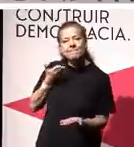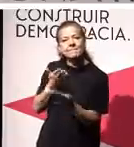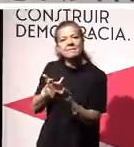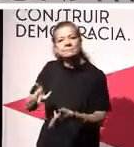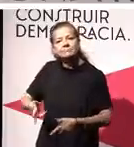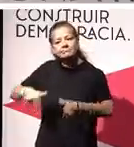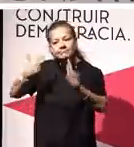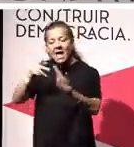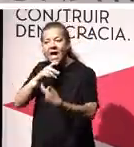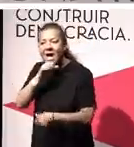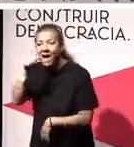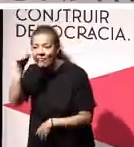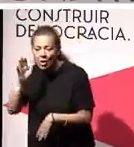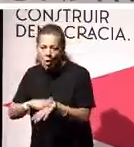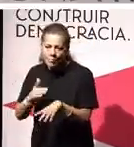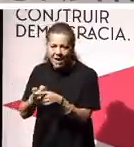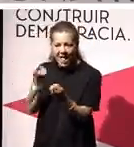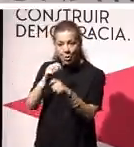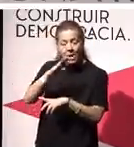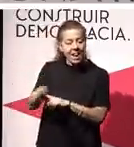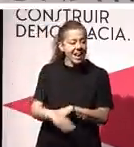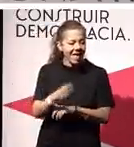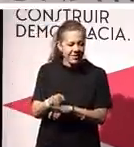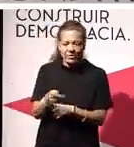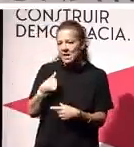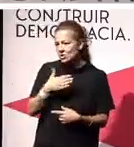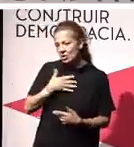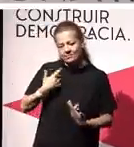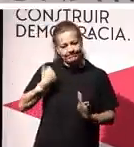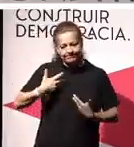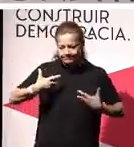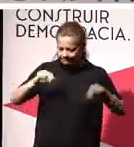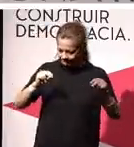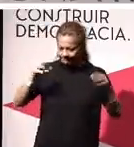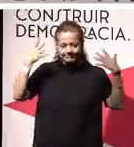abuelo para comprarse una lavadora. Eso es lo que sueño para nuestras hijas, compañeros y compañeras.